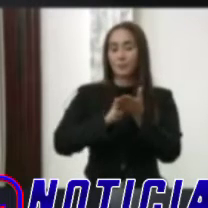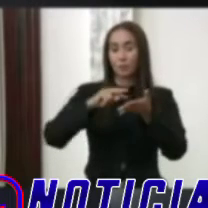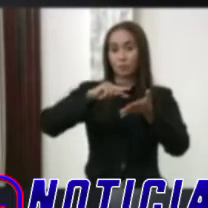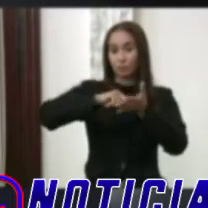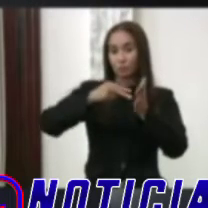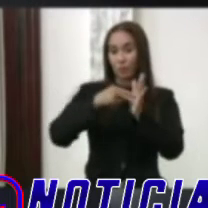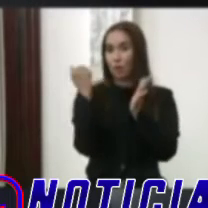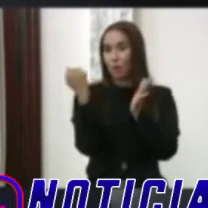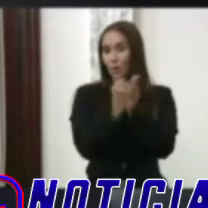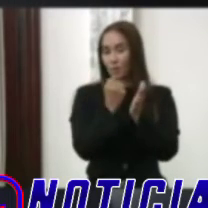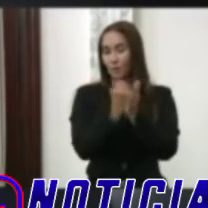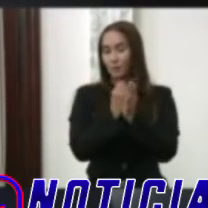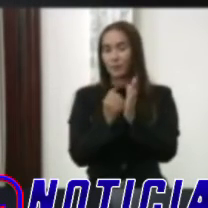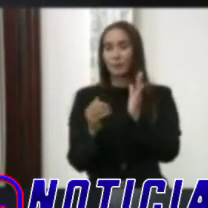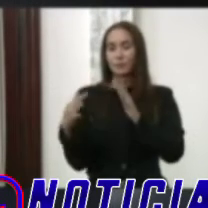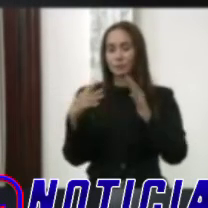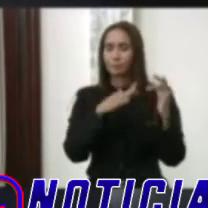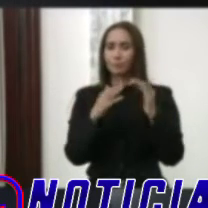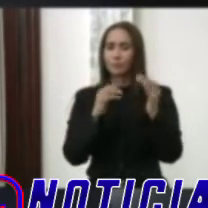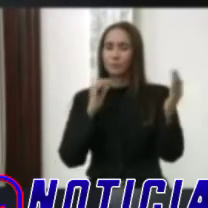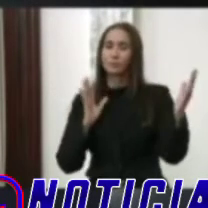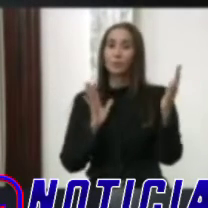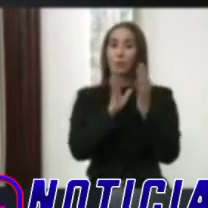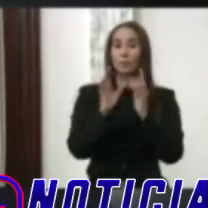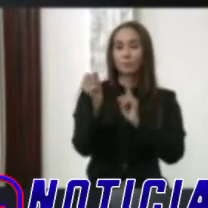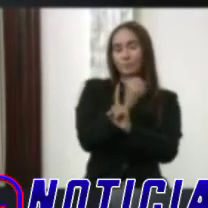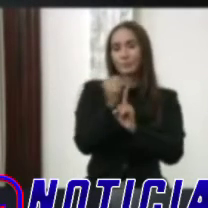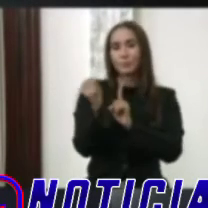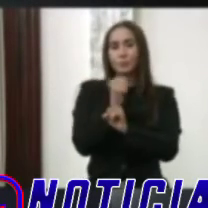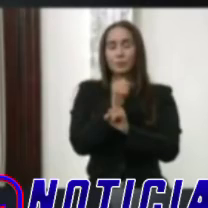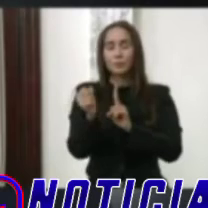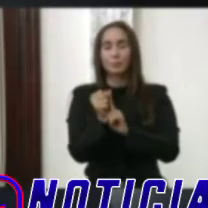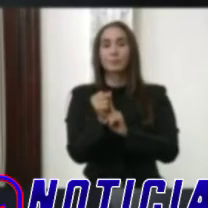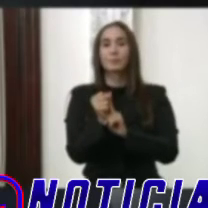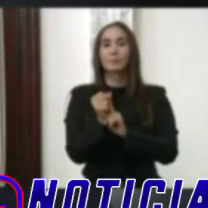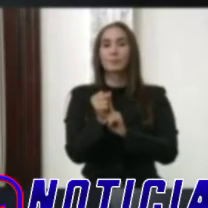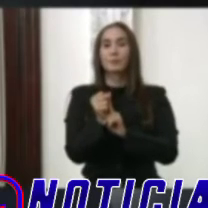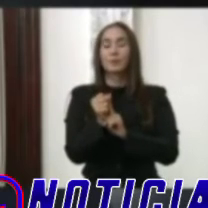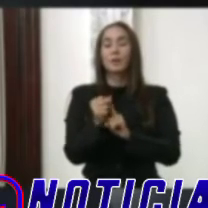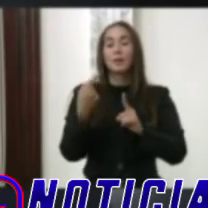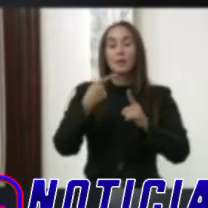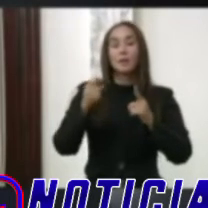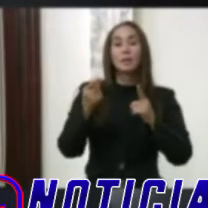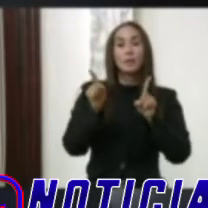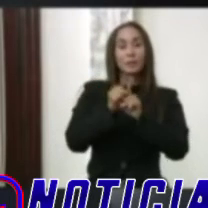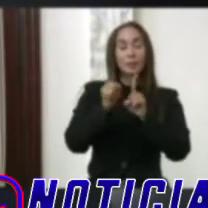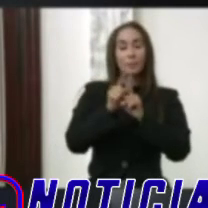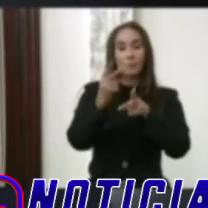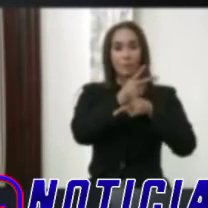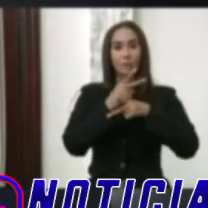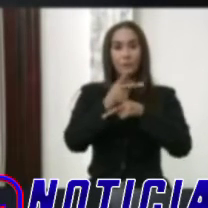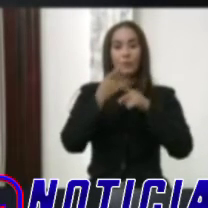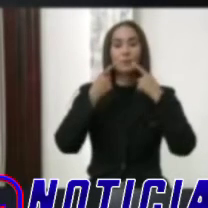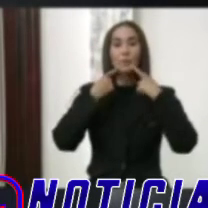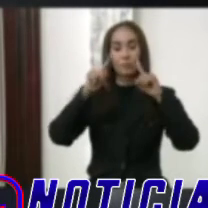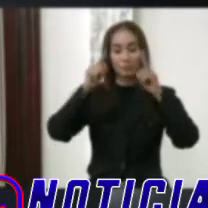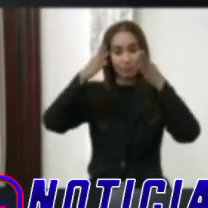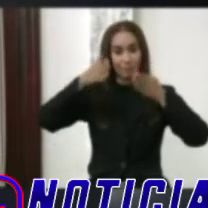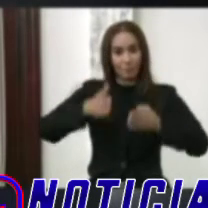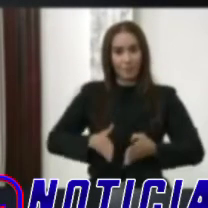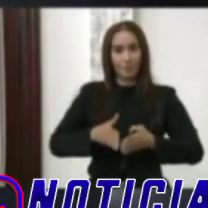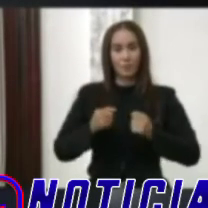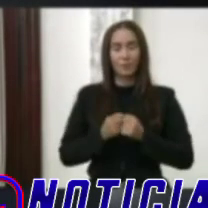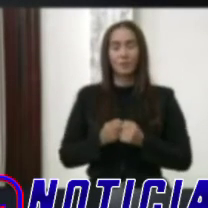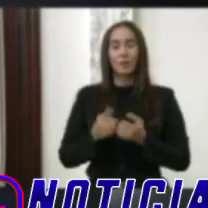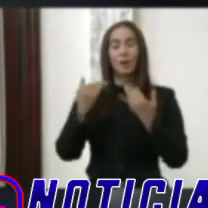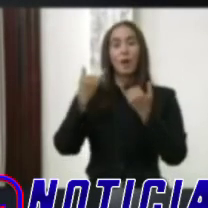lucha contra la violencia y la impunidad con respecto a los delitos cometidos contra periodistas. Ahora le cedo la palabra a nuestro